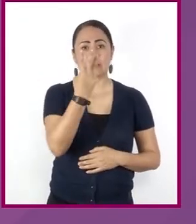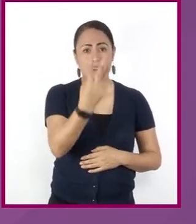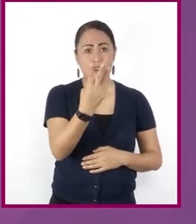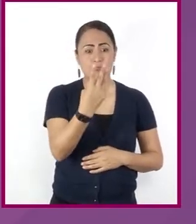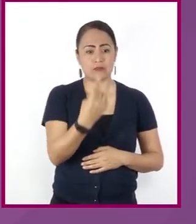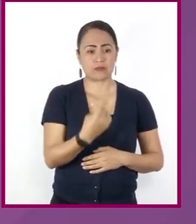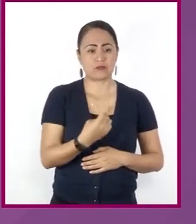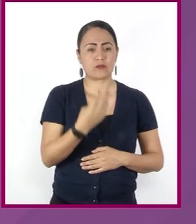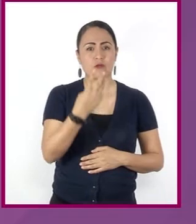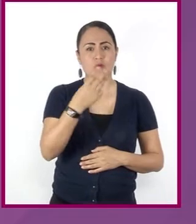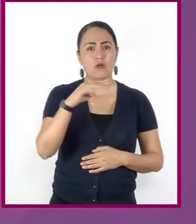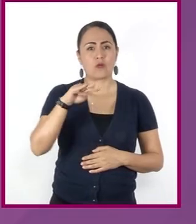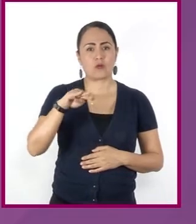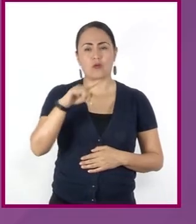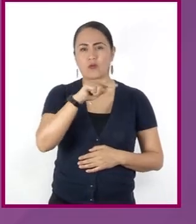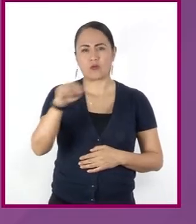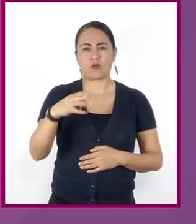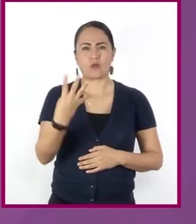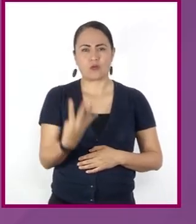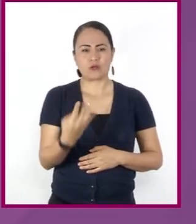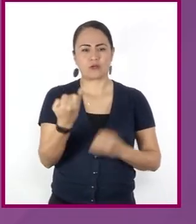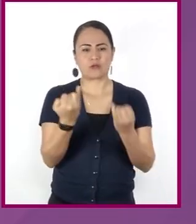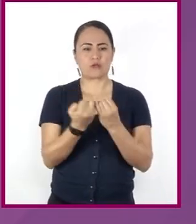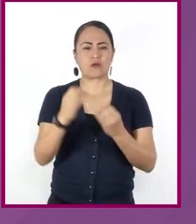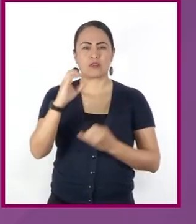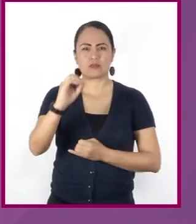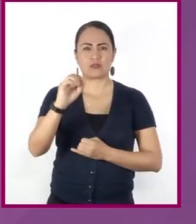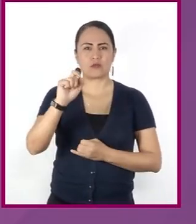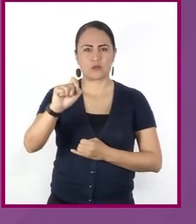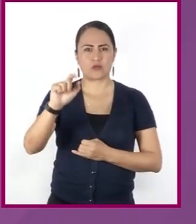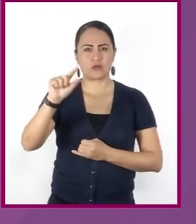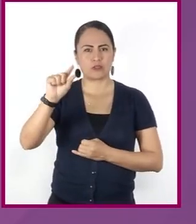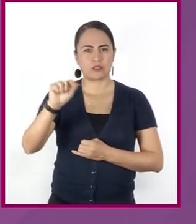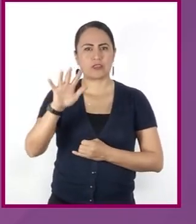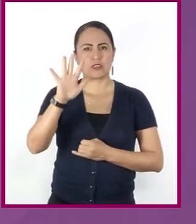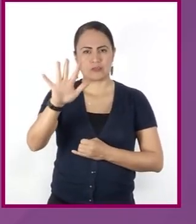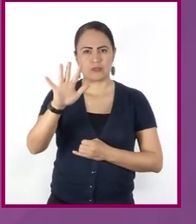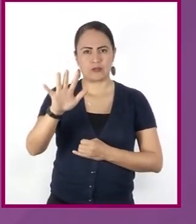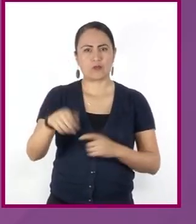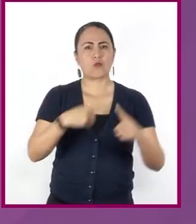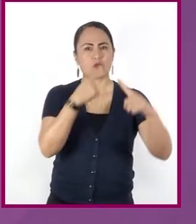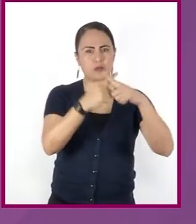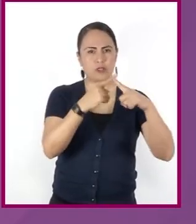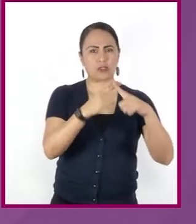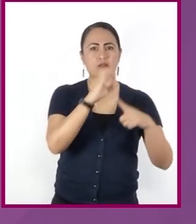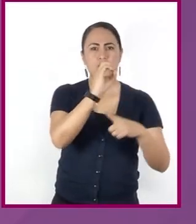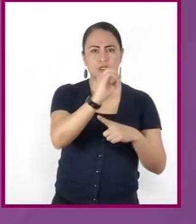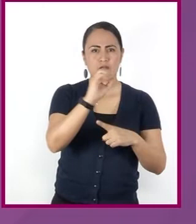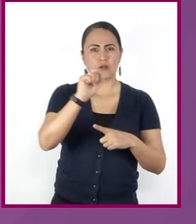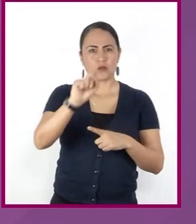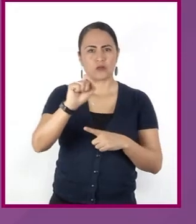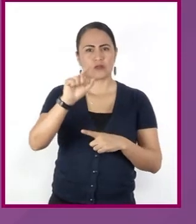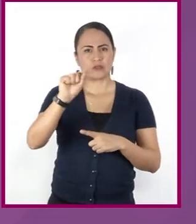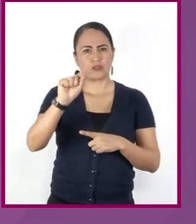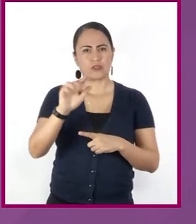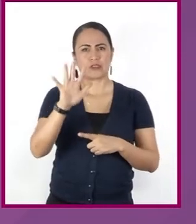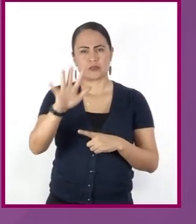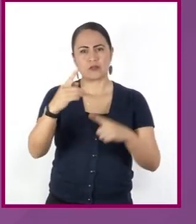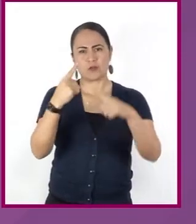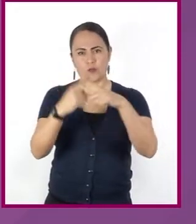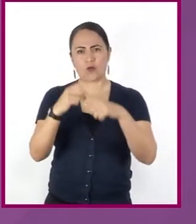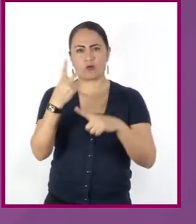3/4 es igual a 0.75. Multiplicamos 0.75 por